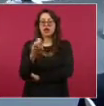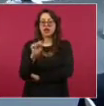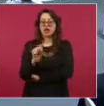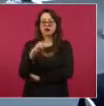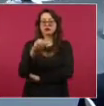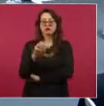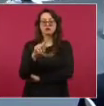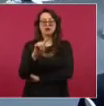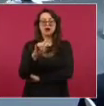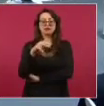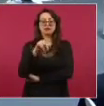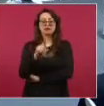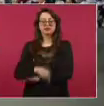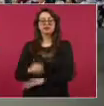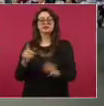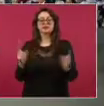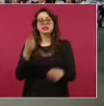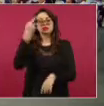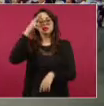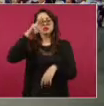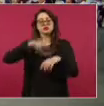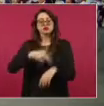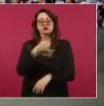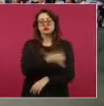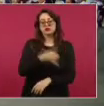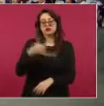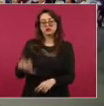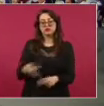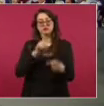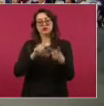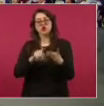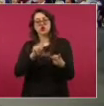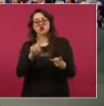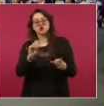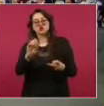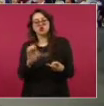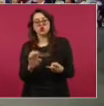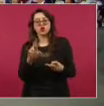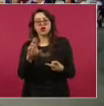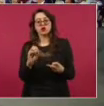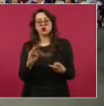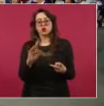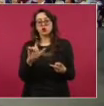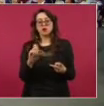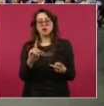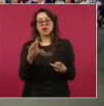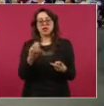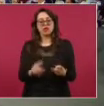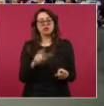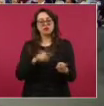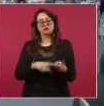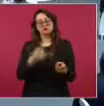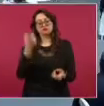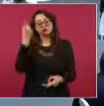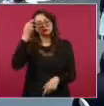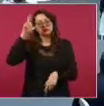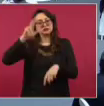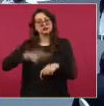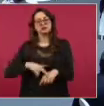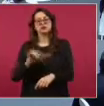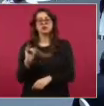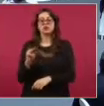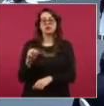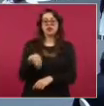director general del Infonavit, a otro joven, Zoé Robledo, que dirige los destinos del Instituto Mexicano del Seguro